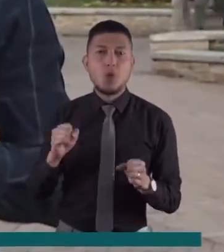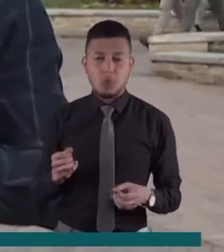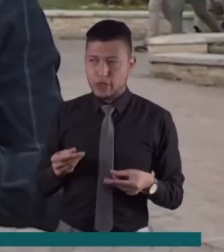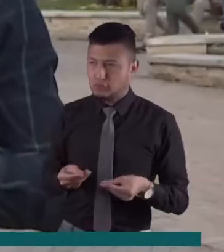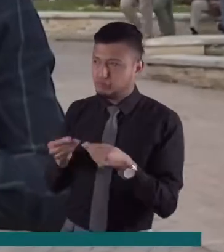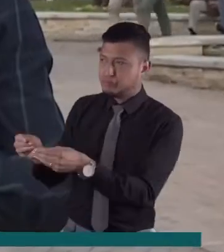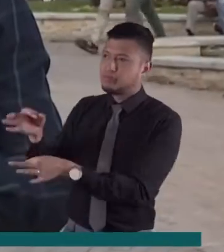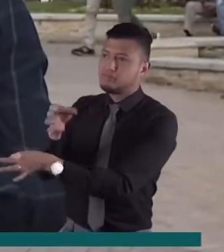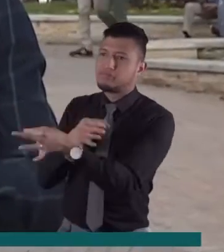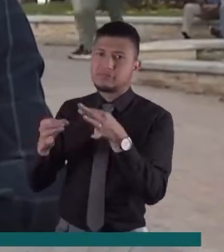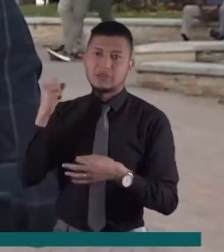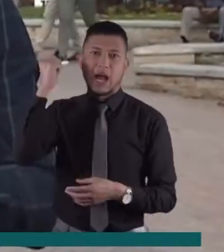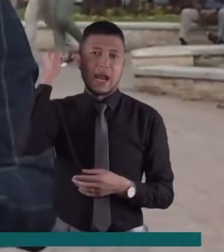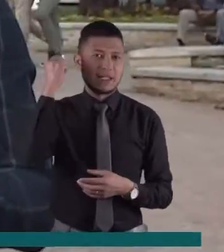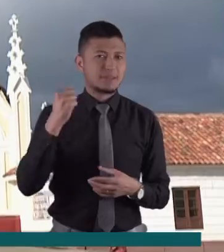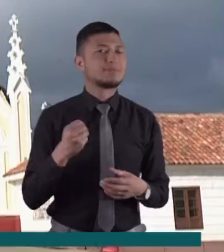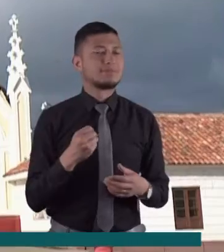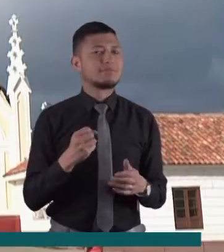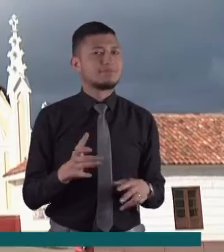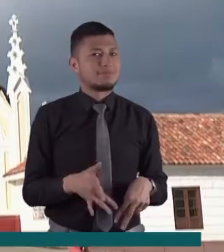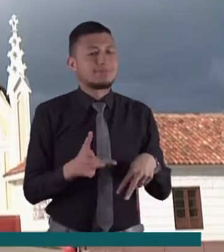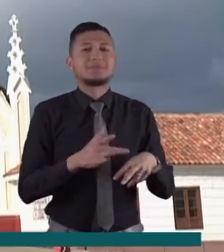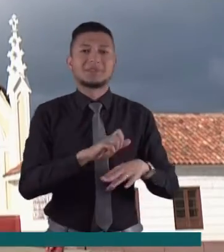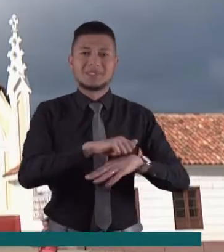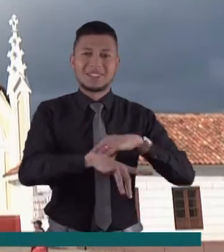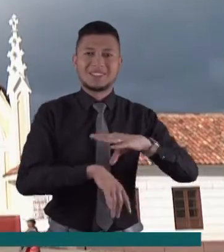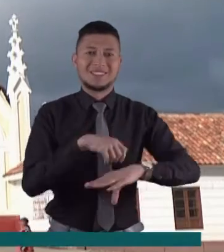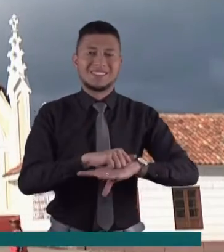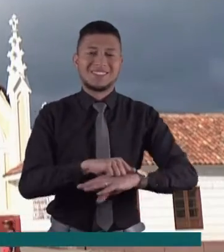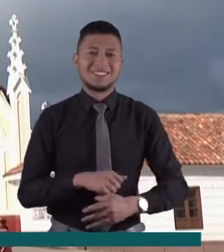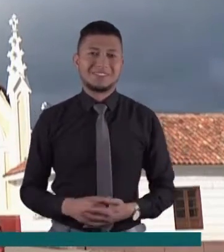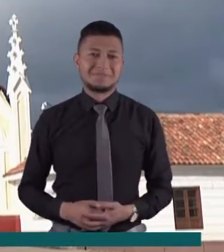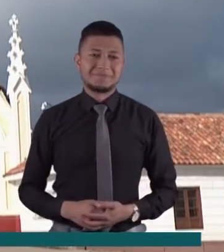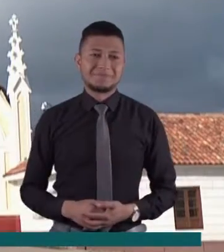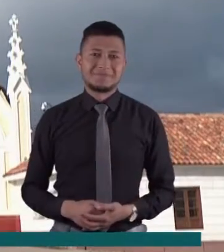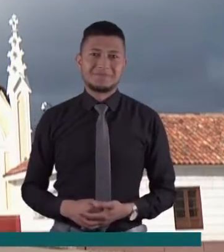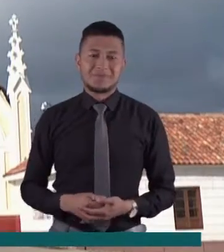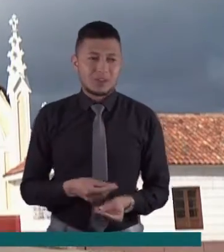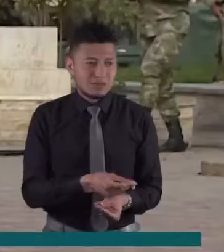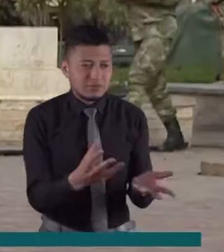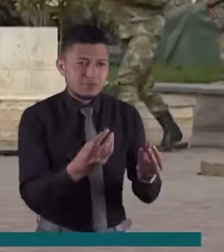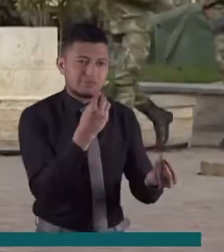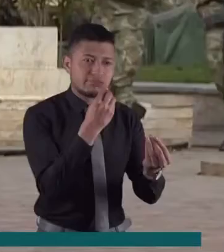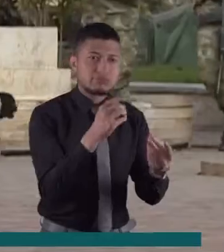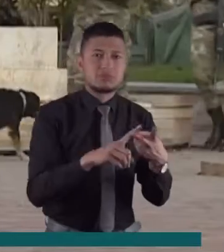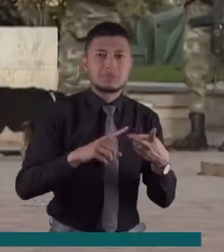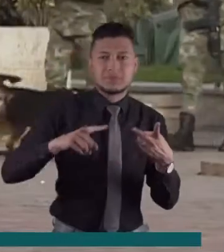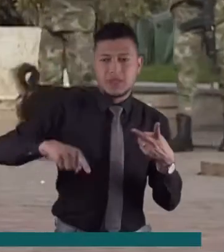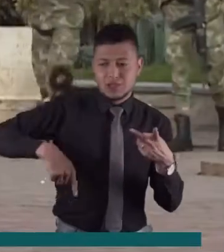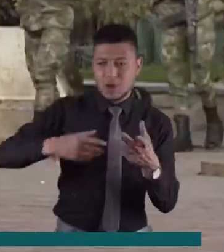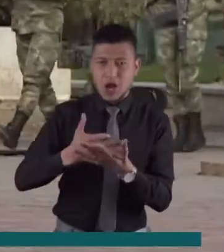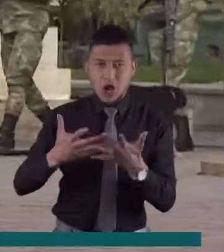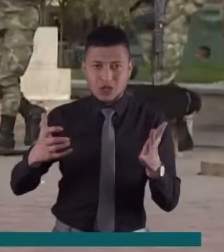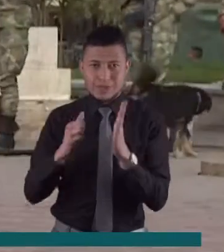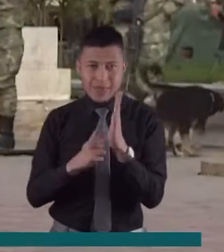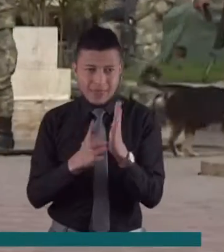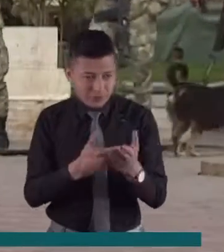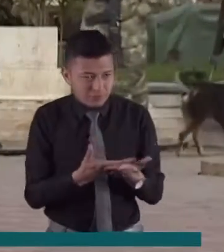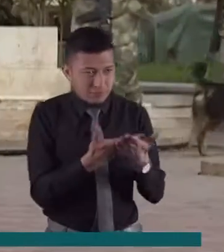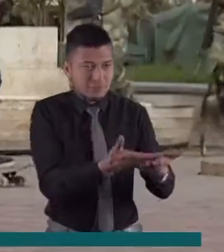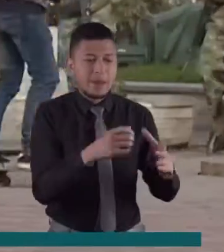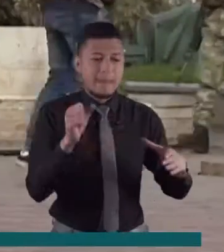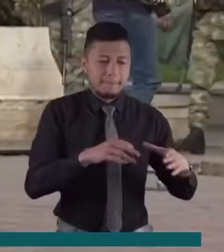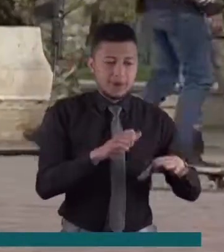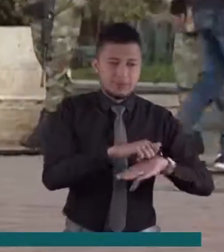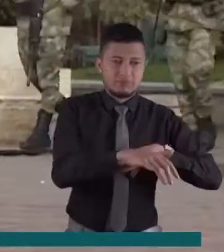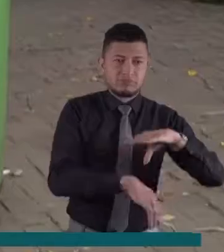incentivos si los reciclan entregar alimentos y elementos escolares a cambio de basura reutilizable es la